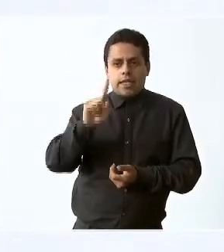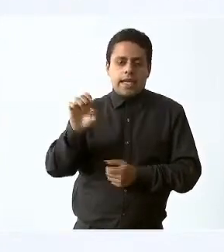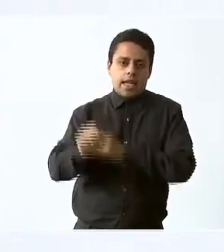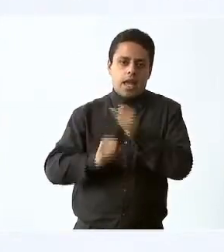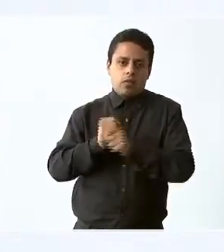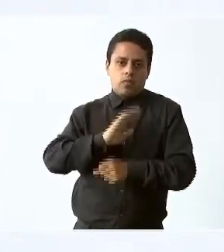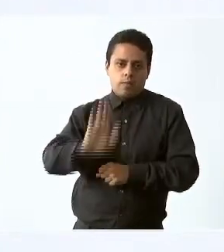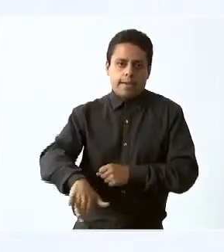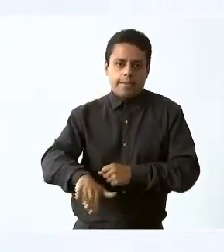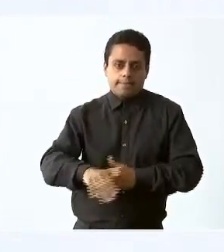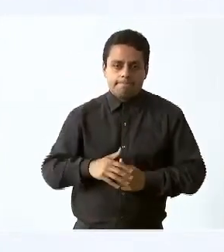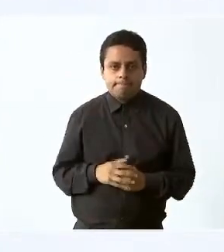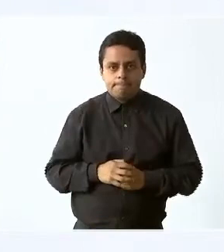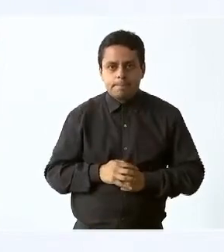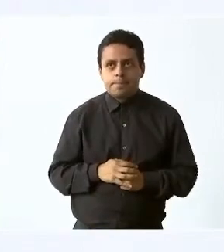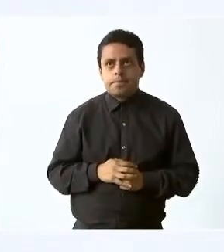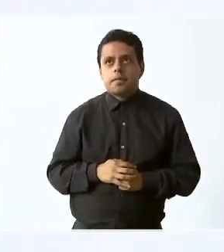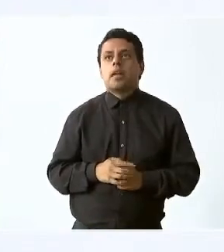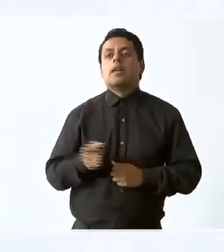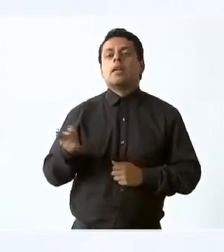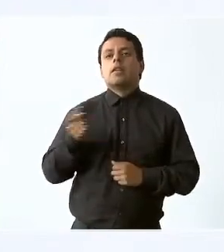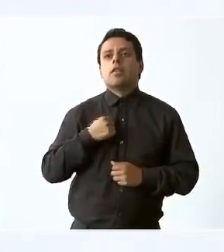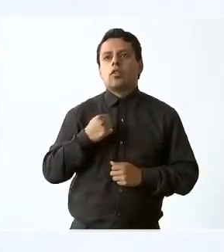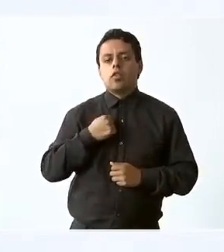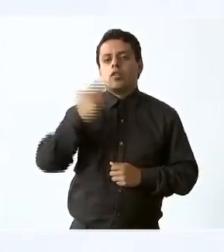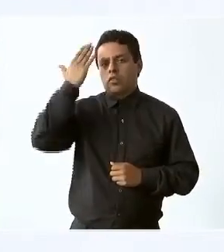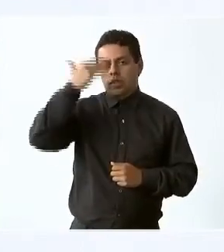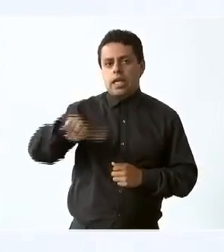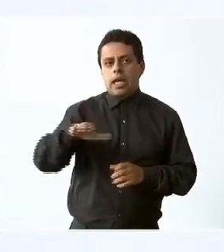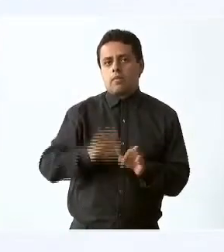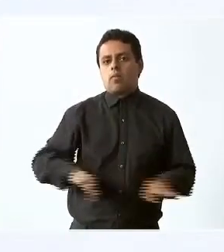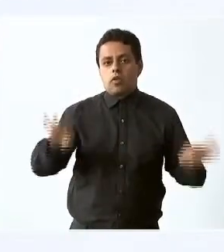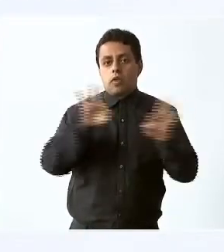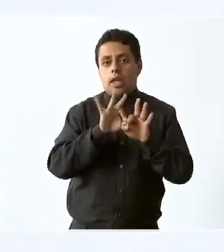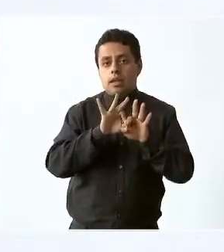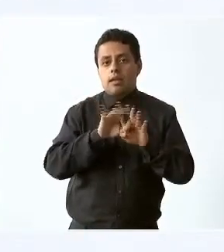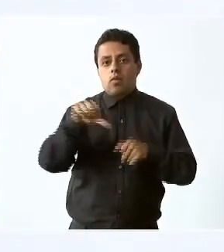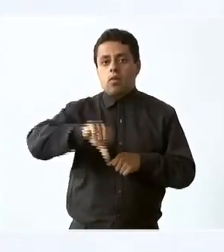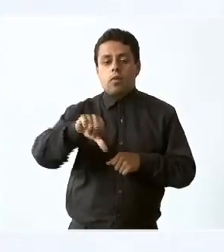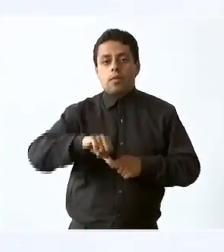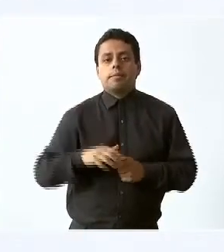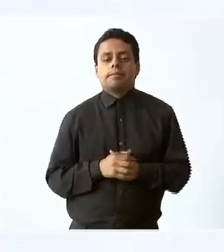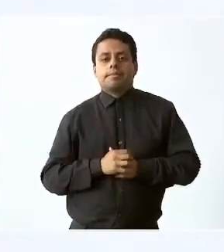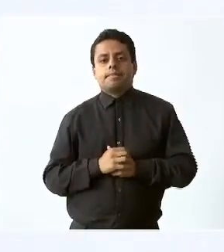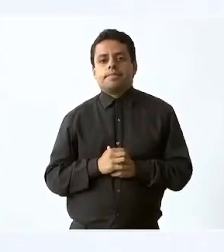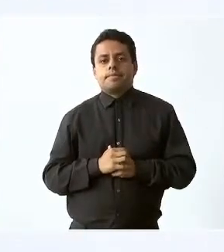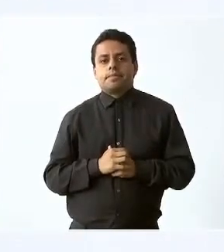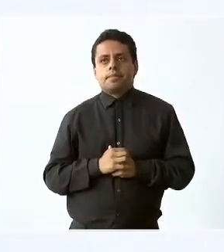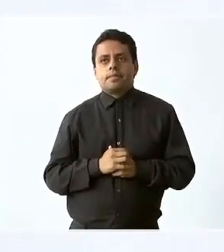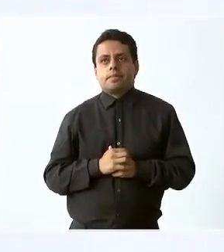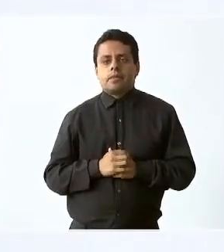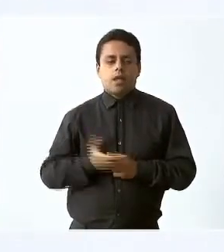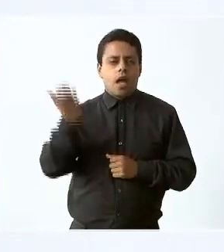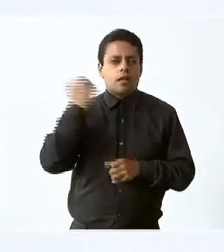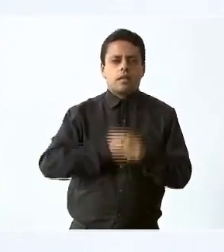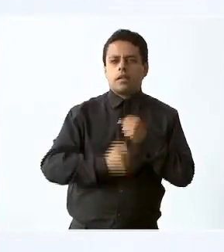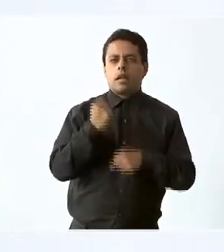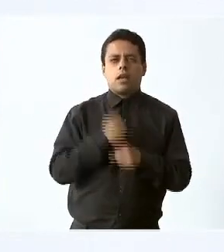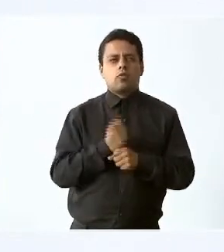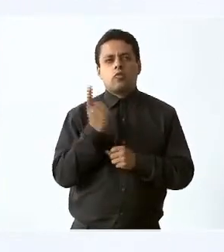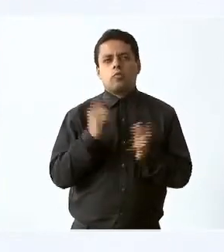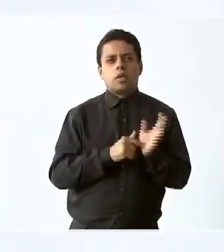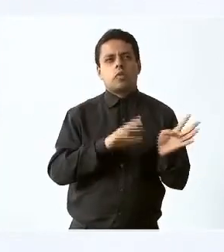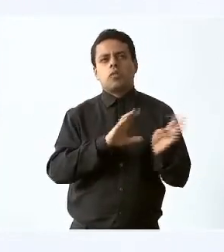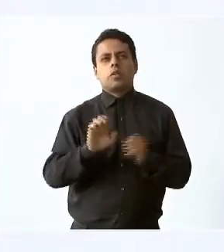muerte. Soy muy consciente de la significación de este acto. Desde